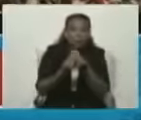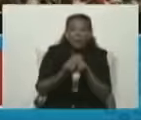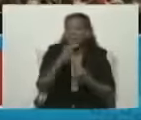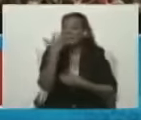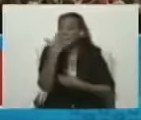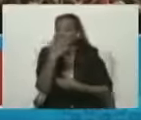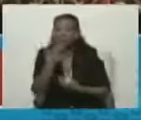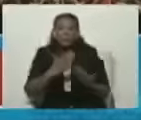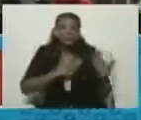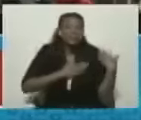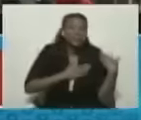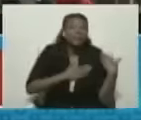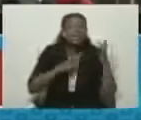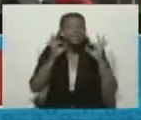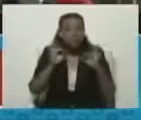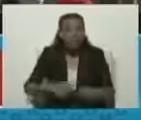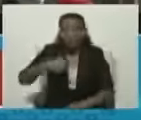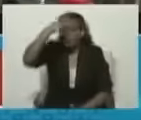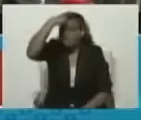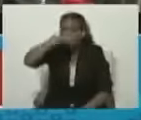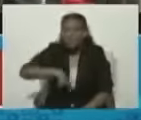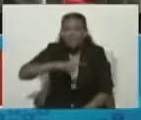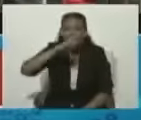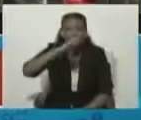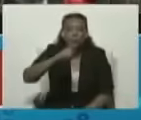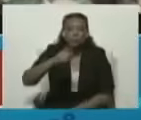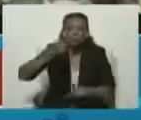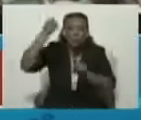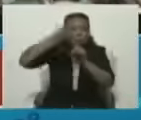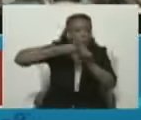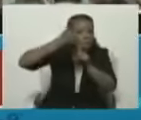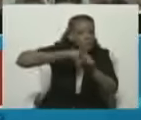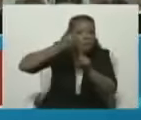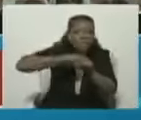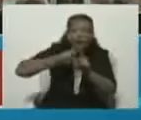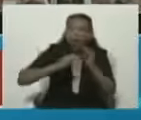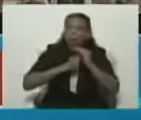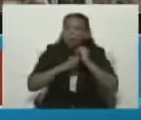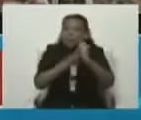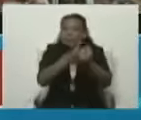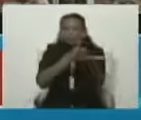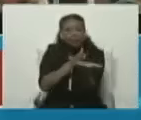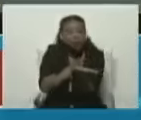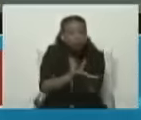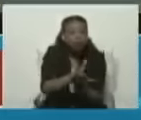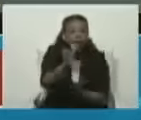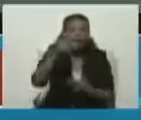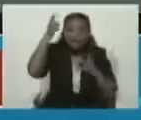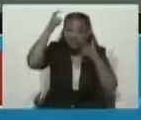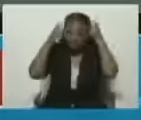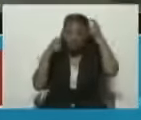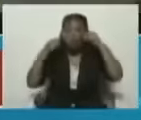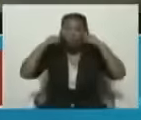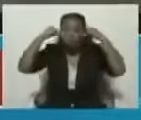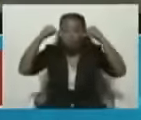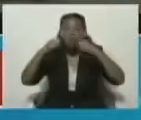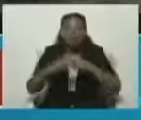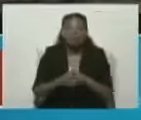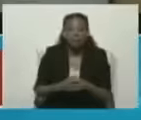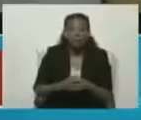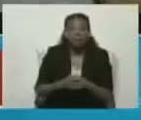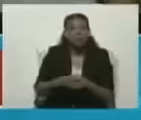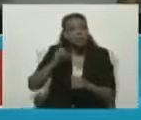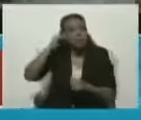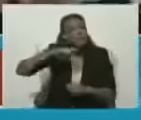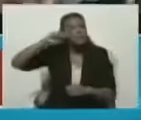reír, porque si algo caracteriza a esta lucha de los leales a Chávez, de los patriotas, de los